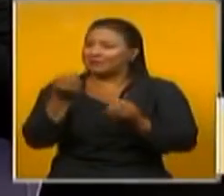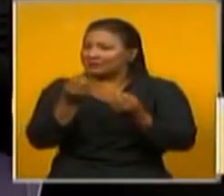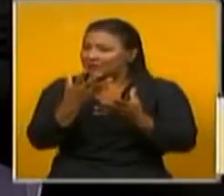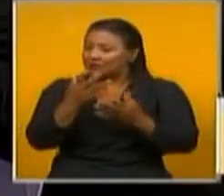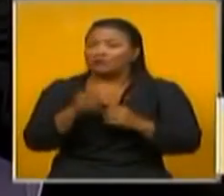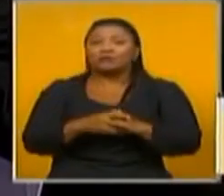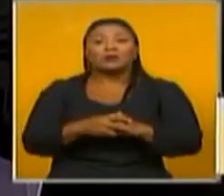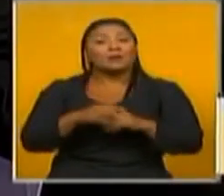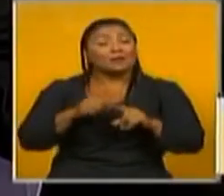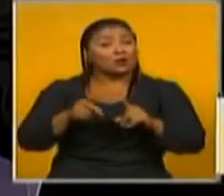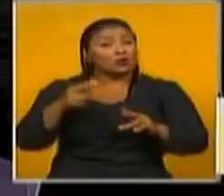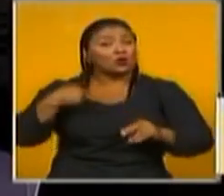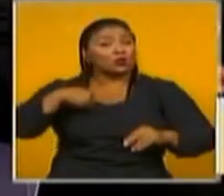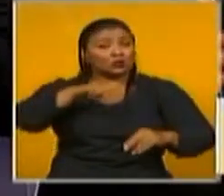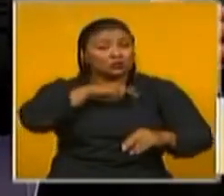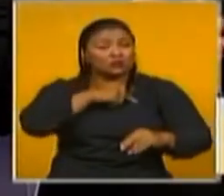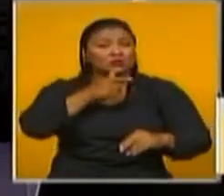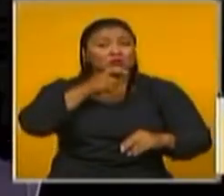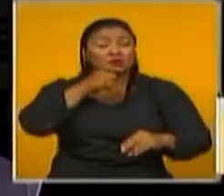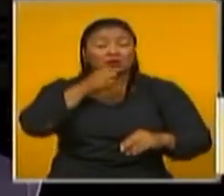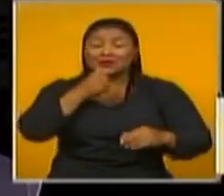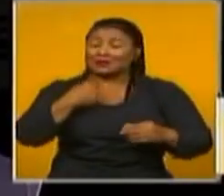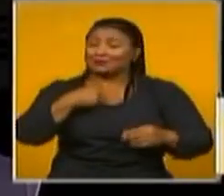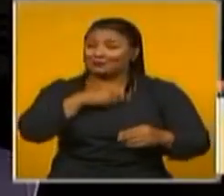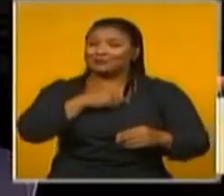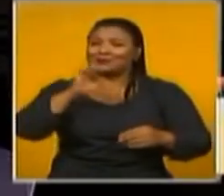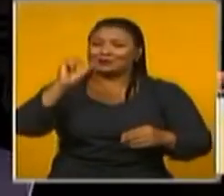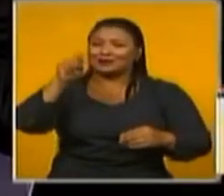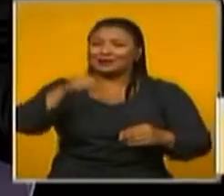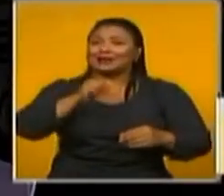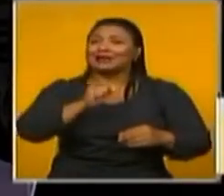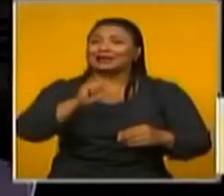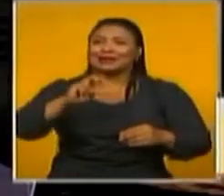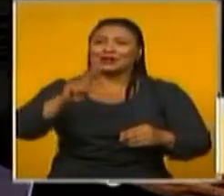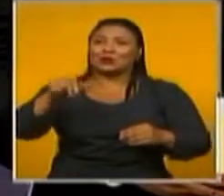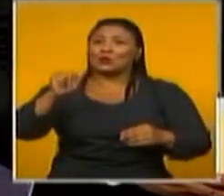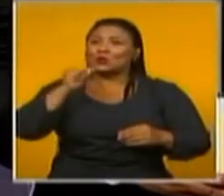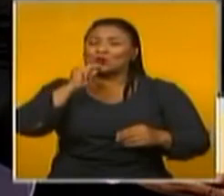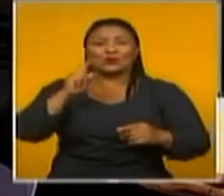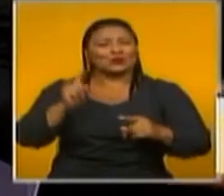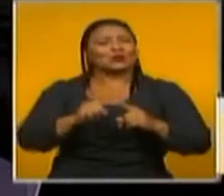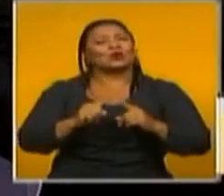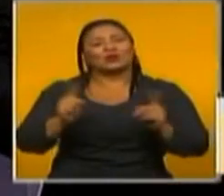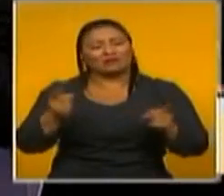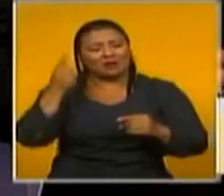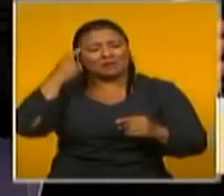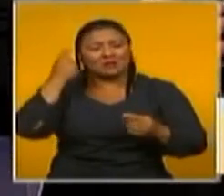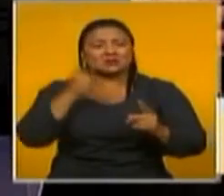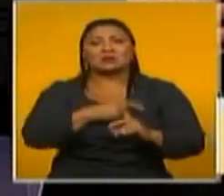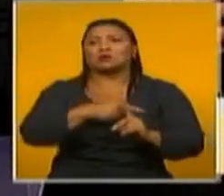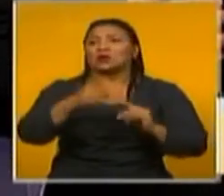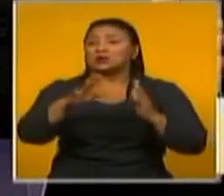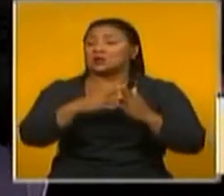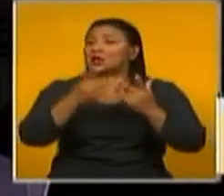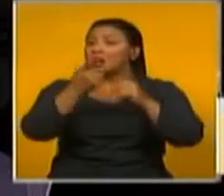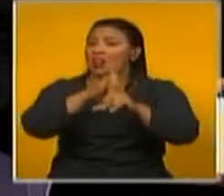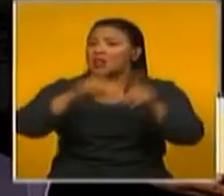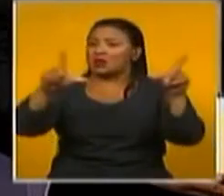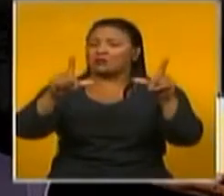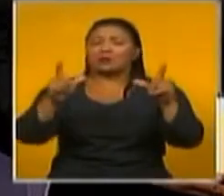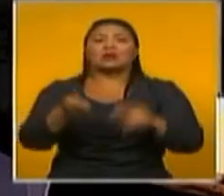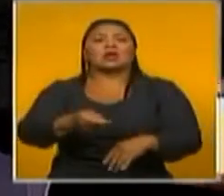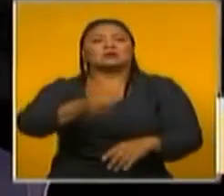Y nosotros, quienes hacemos Canal 1, no procedemos así. En aras de esa libertad de